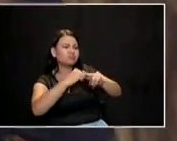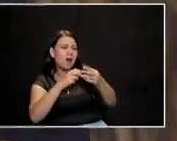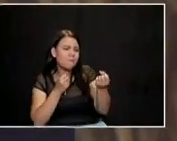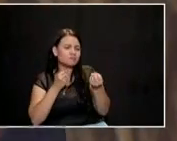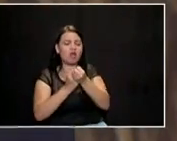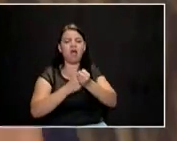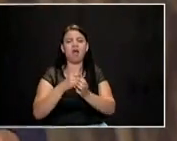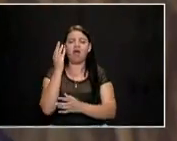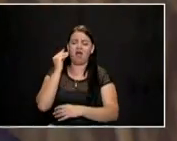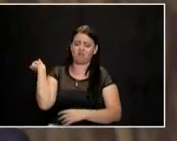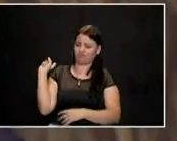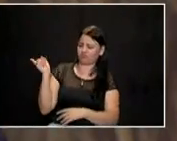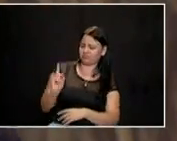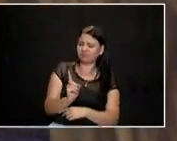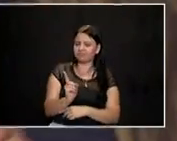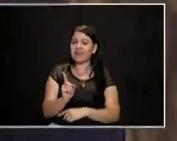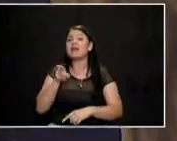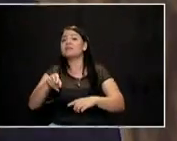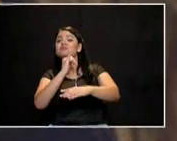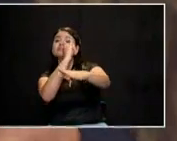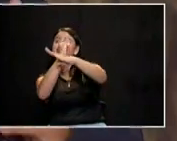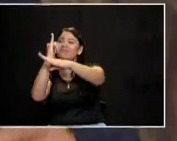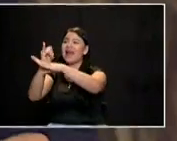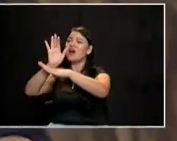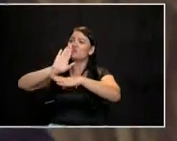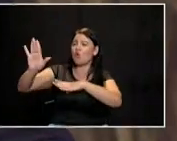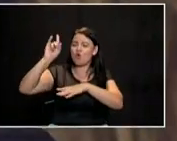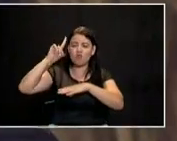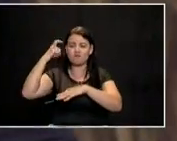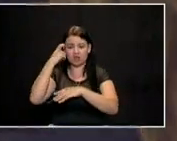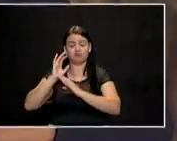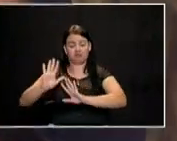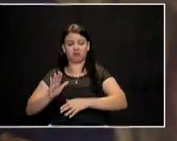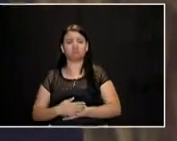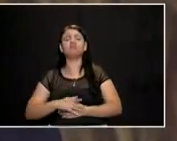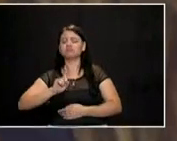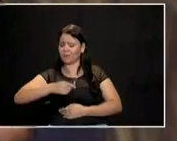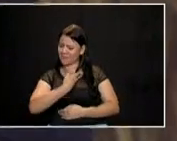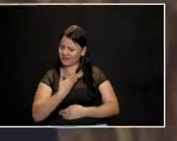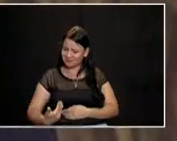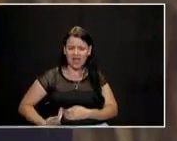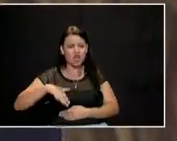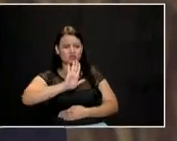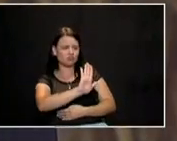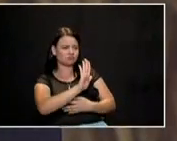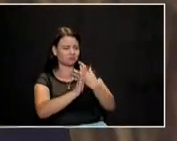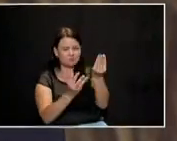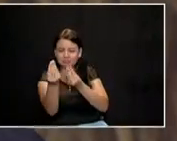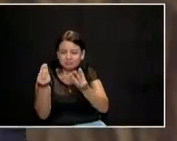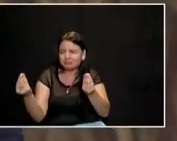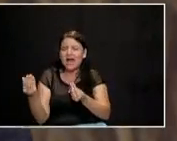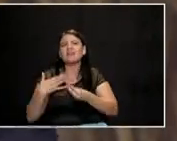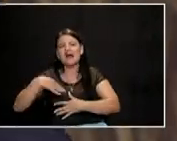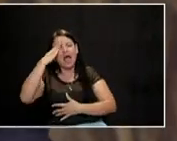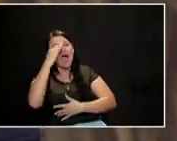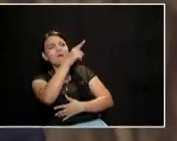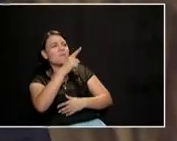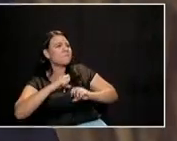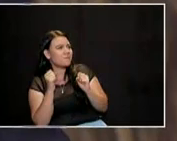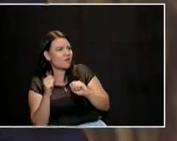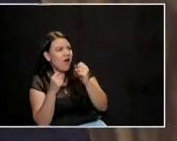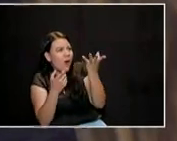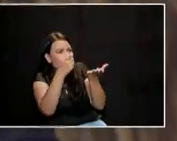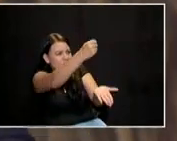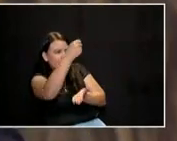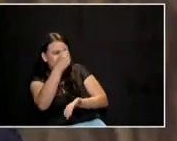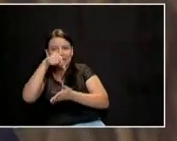gerenciado entidades del orden nacional, porque he sido presidente de gremios, porque sé cómo traer plata de Bogotá para Medellín y sobre